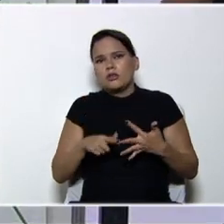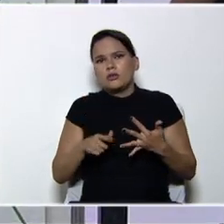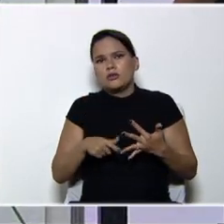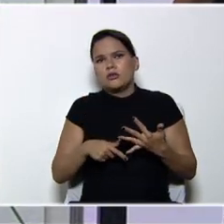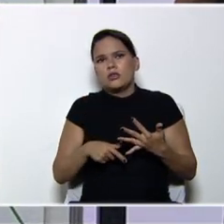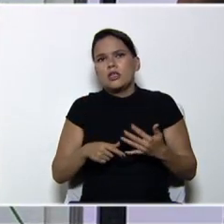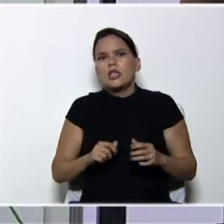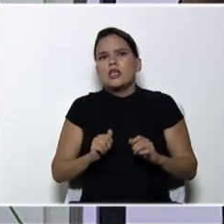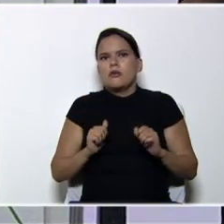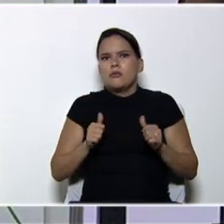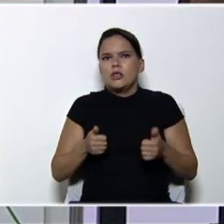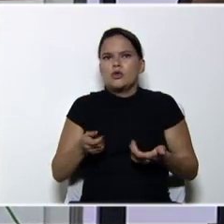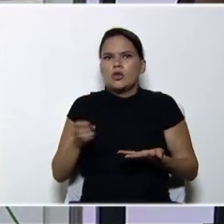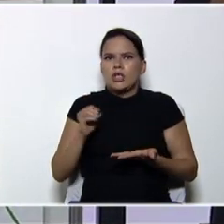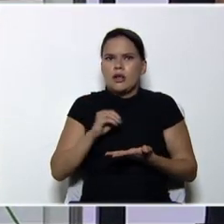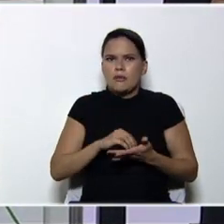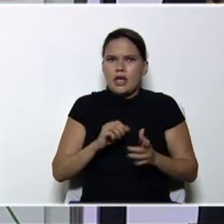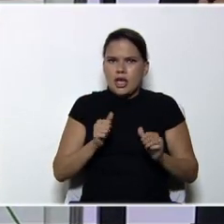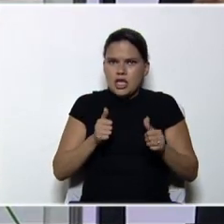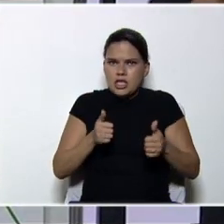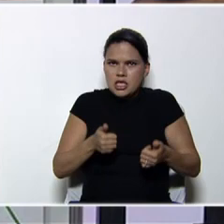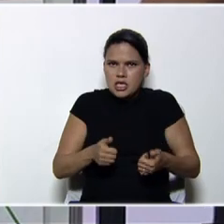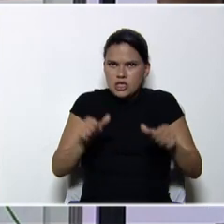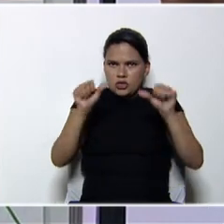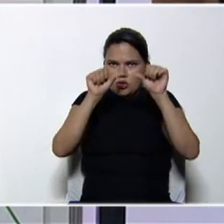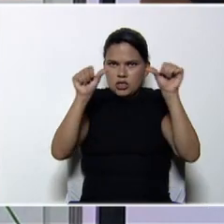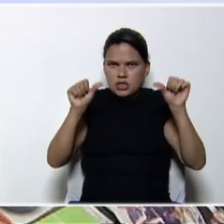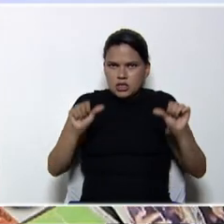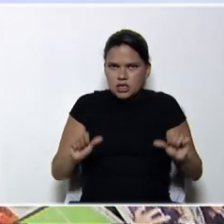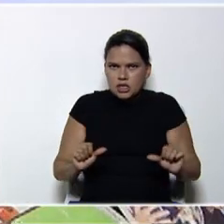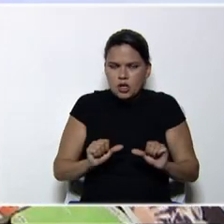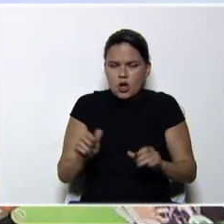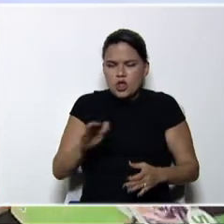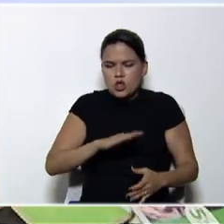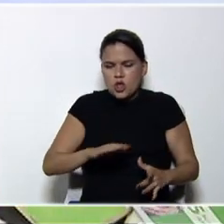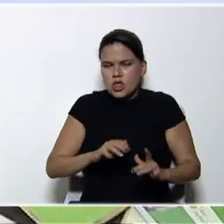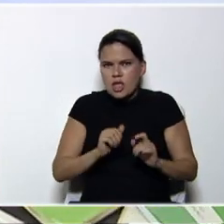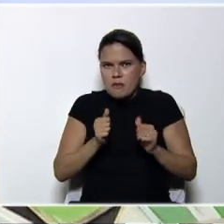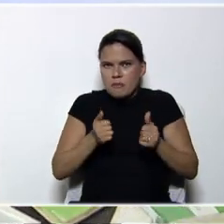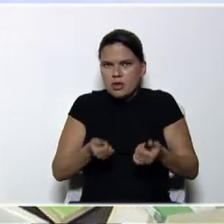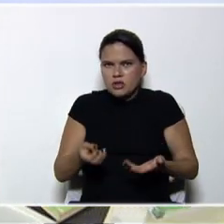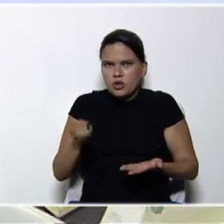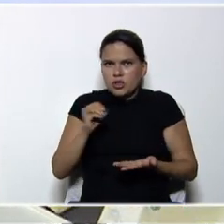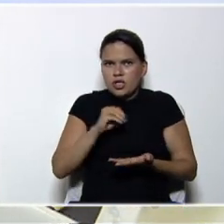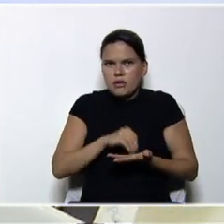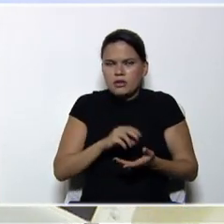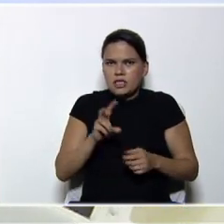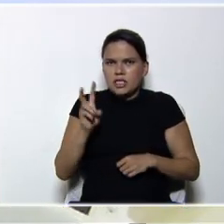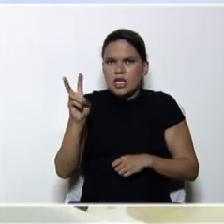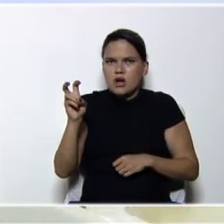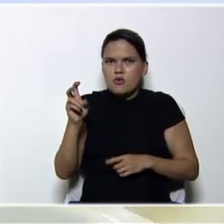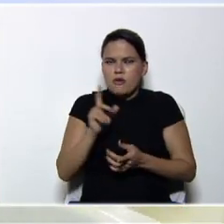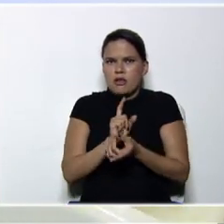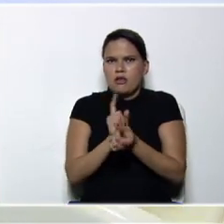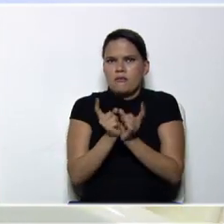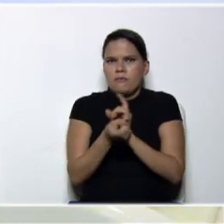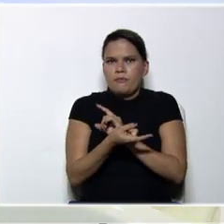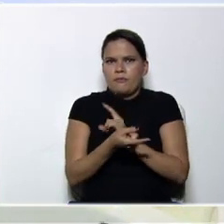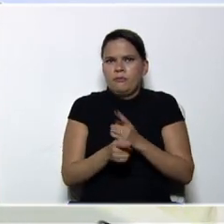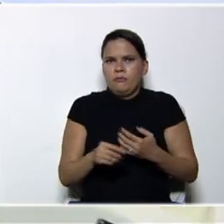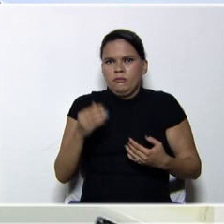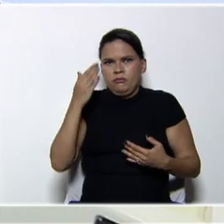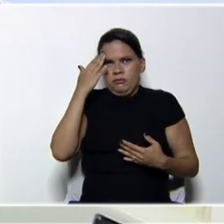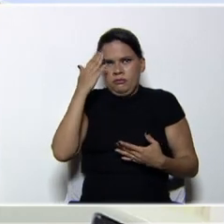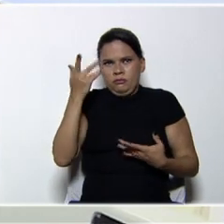regreso entonces a inicio del ciclo, en donde comienzo nuevamente a hacer esa nueva transformación. Fíjense que tanto